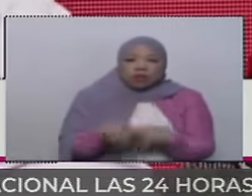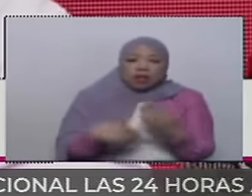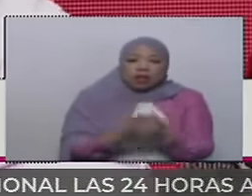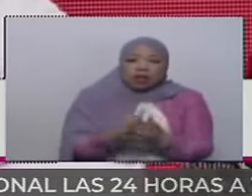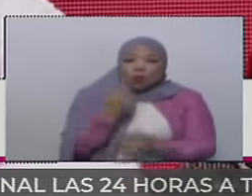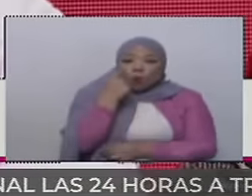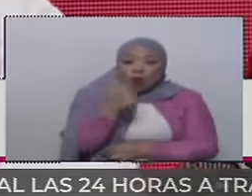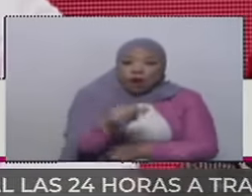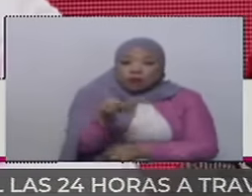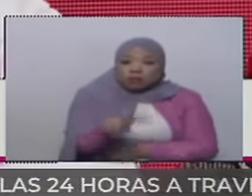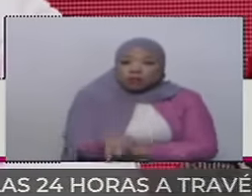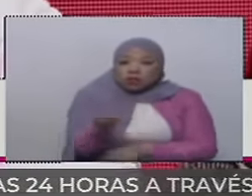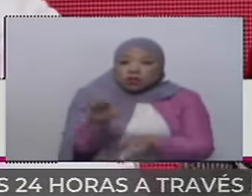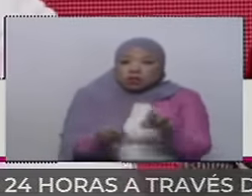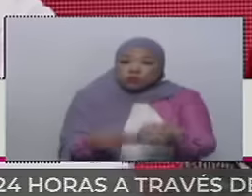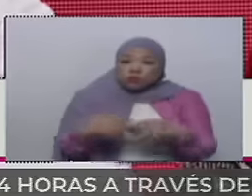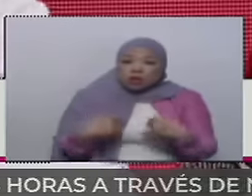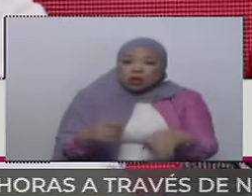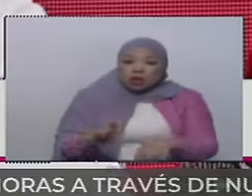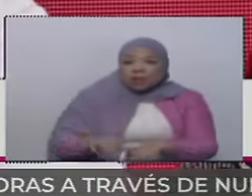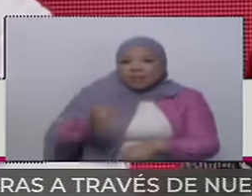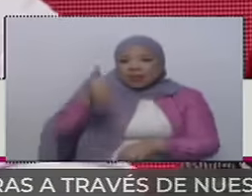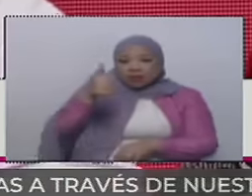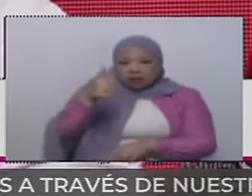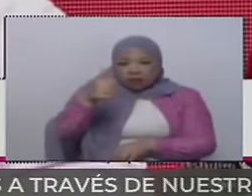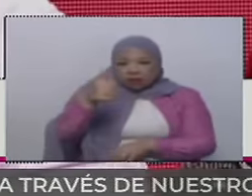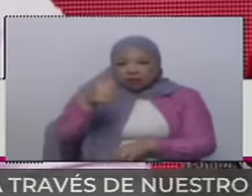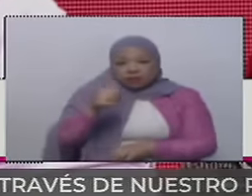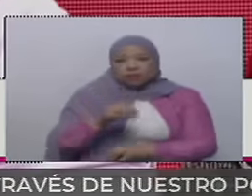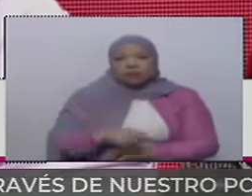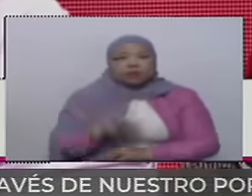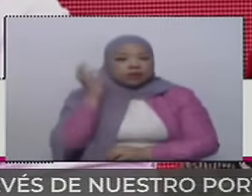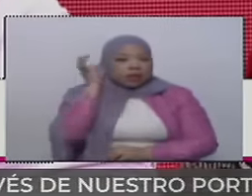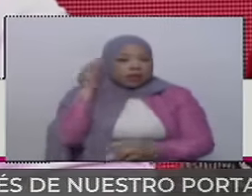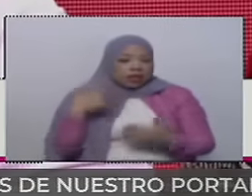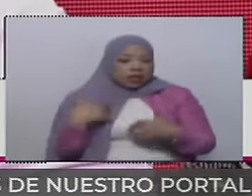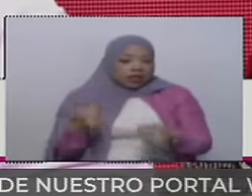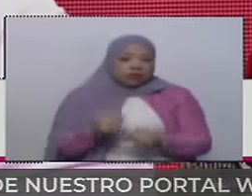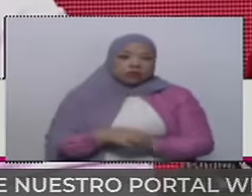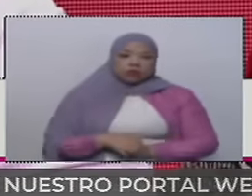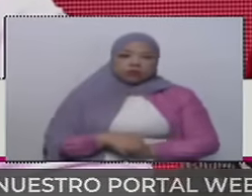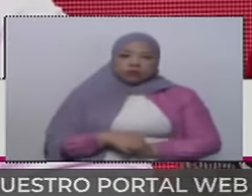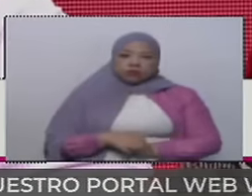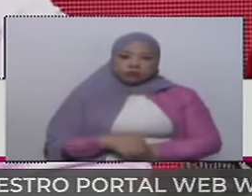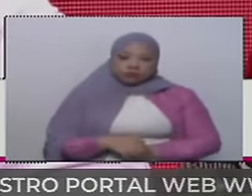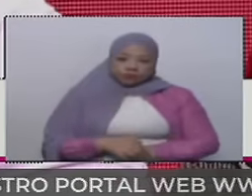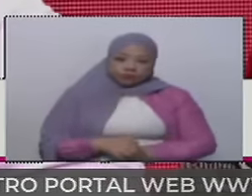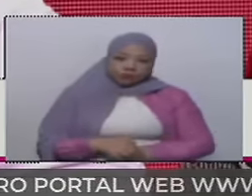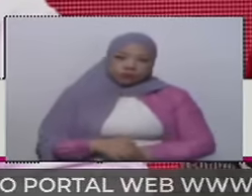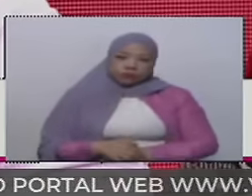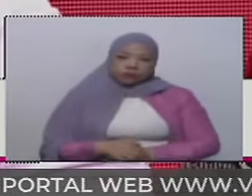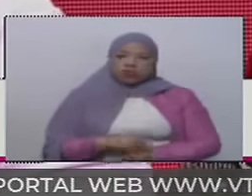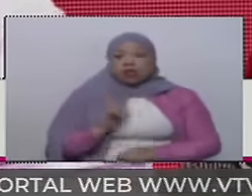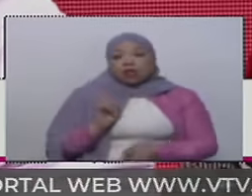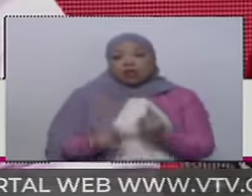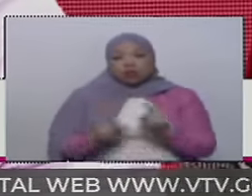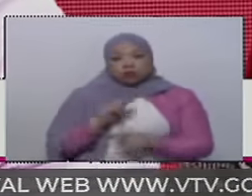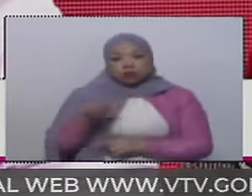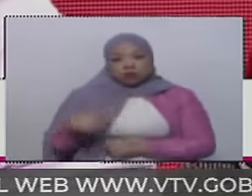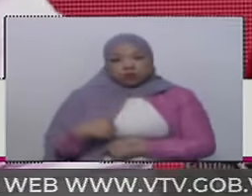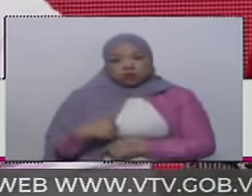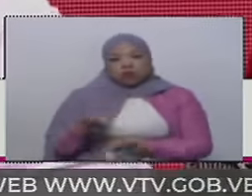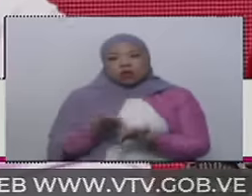es importante que sea nuestra prioridad la salud, porque de nosotros depende